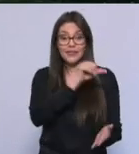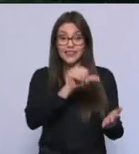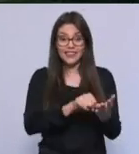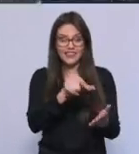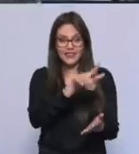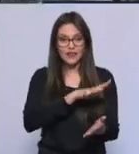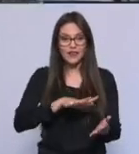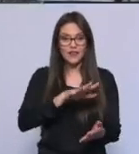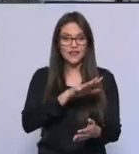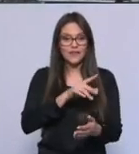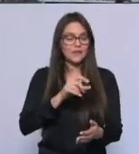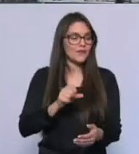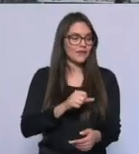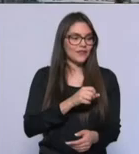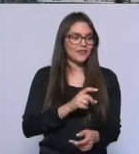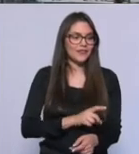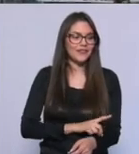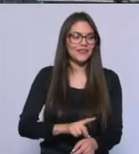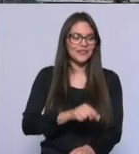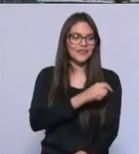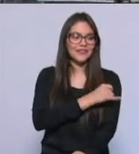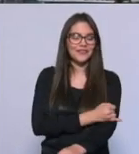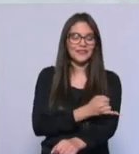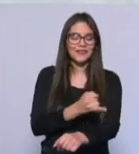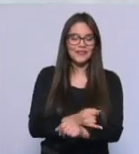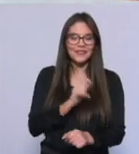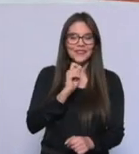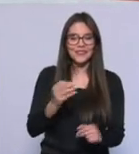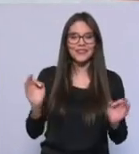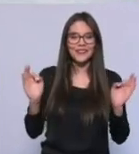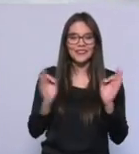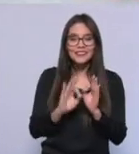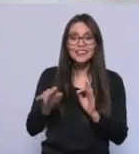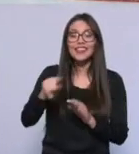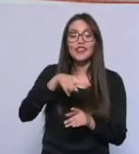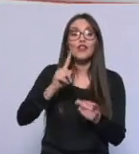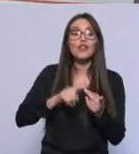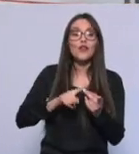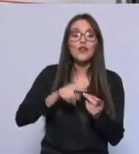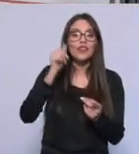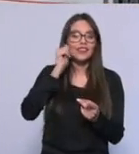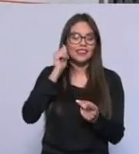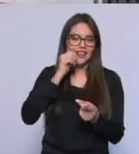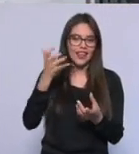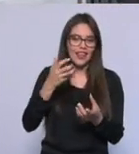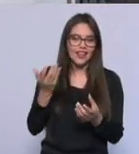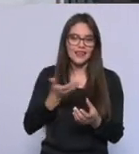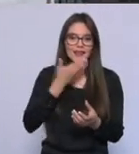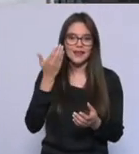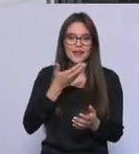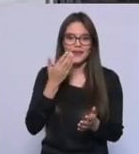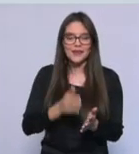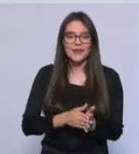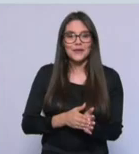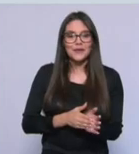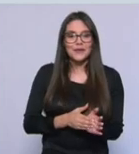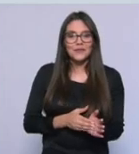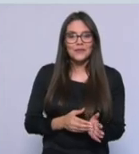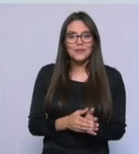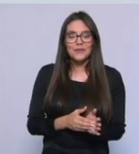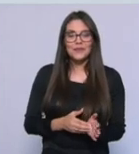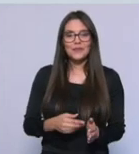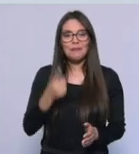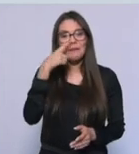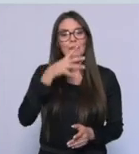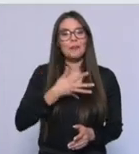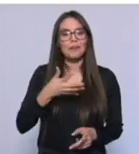caminan o toman un descanso cerca del escenario donde se desarrollará parte del Vía Crucis, aseguran estar preparados para recibir